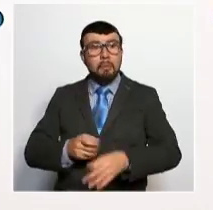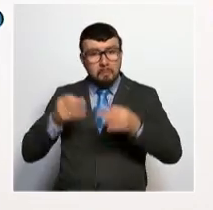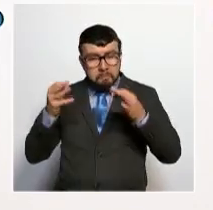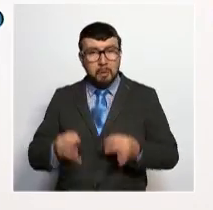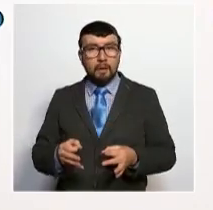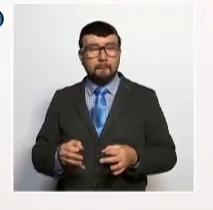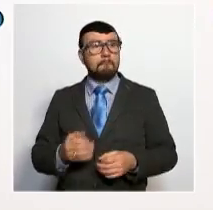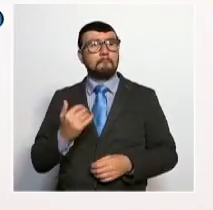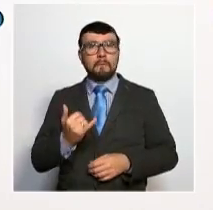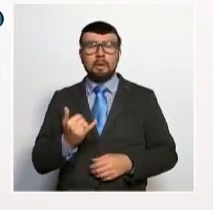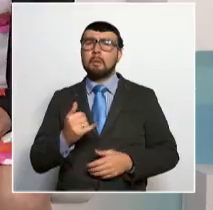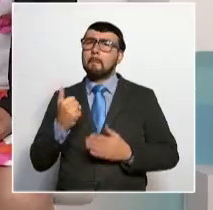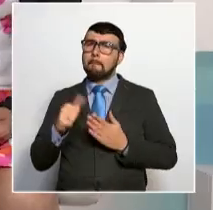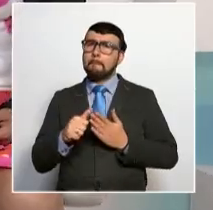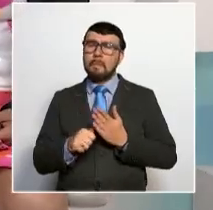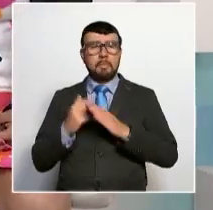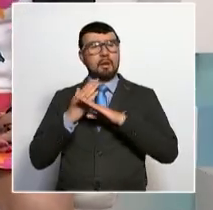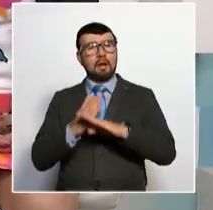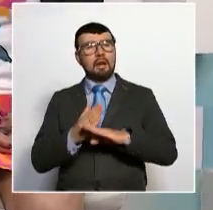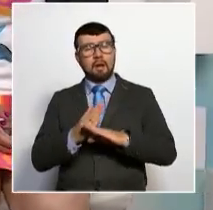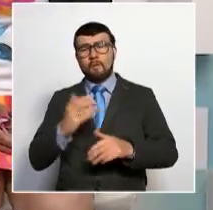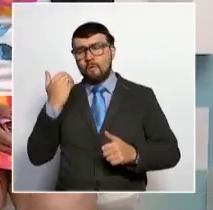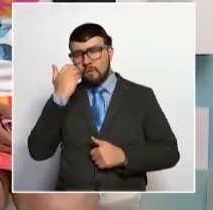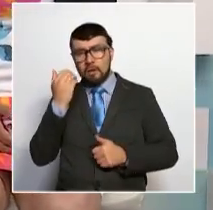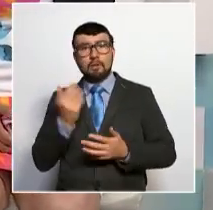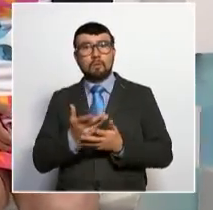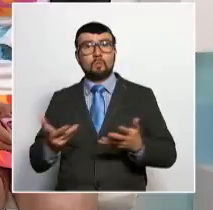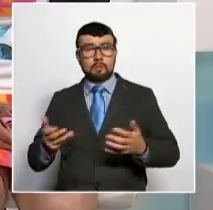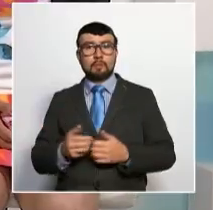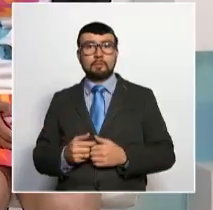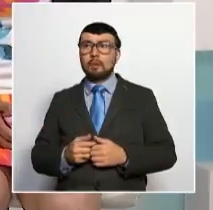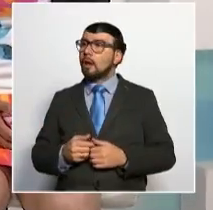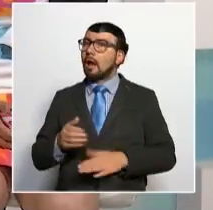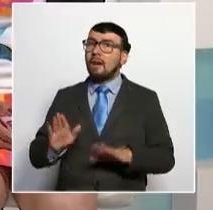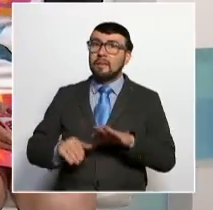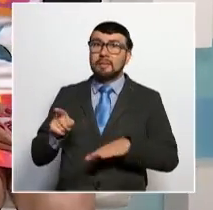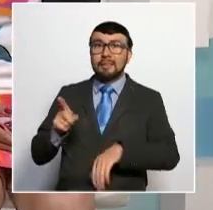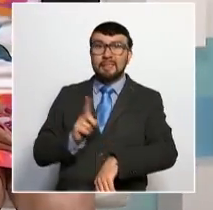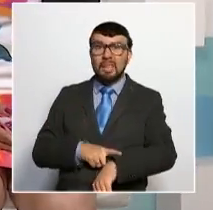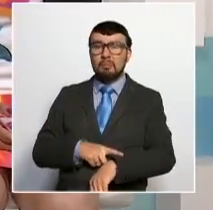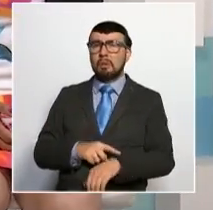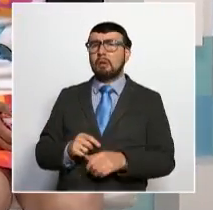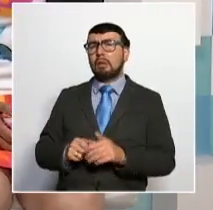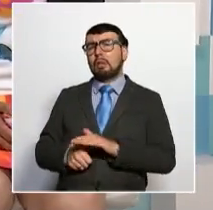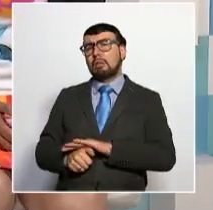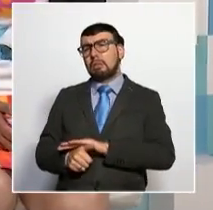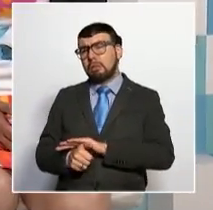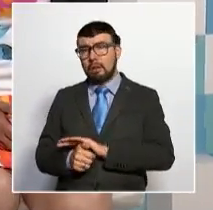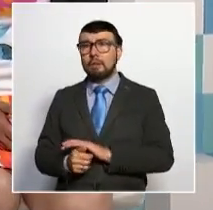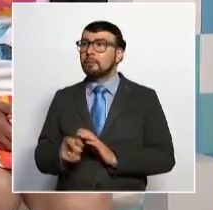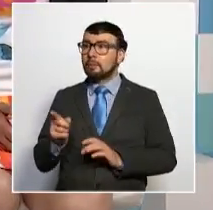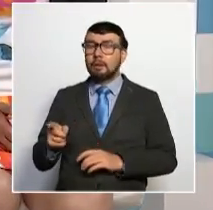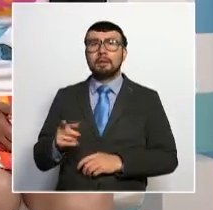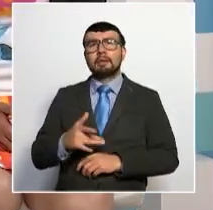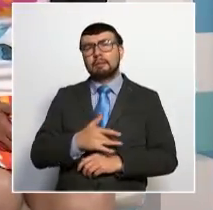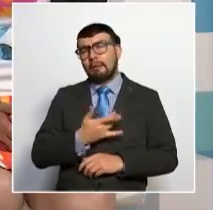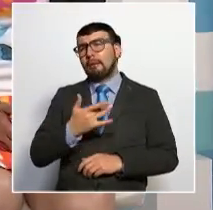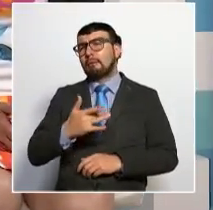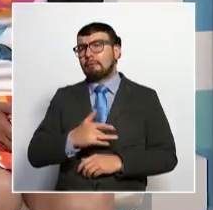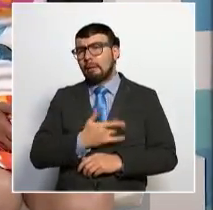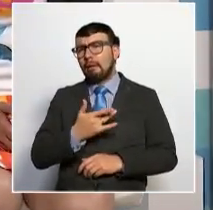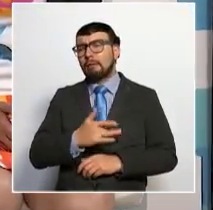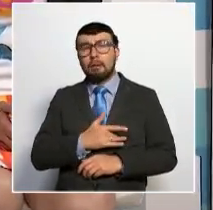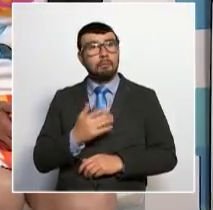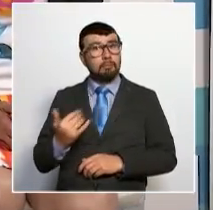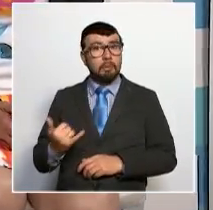programas preventivos. Y lo Sí. que ella dice es que se demoran en el momento de la consulta y los pacientes empiezan a tapar síntomas y resulta que el